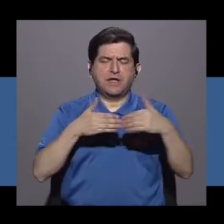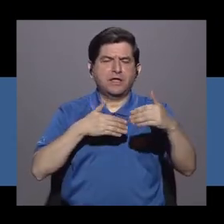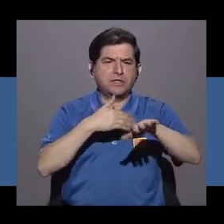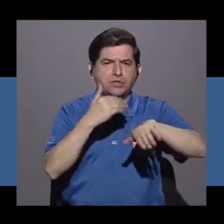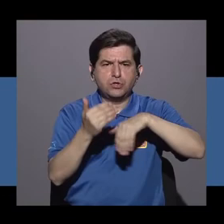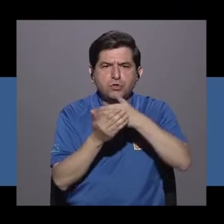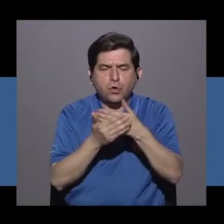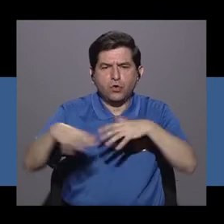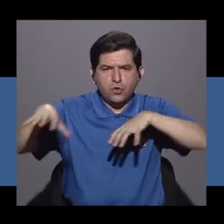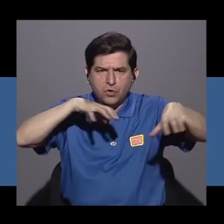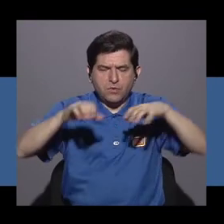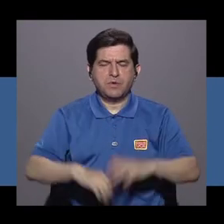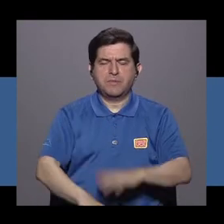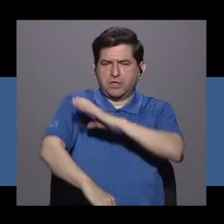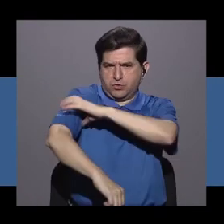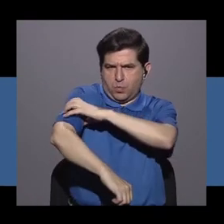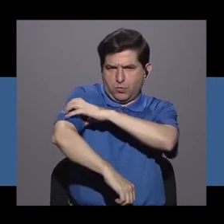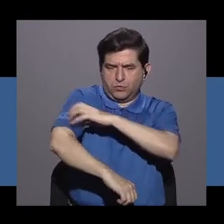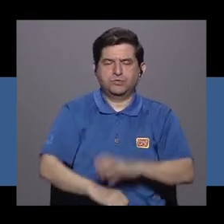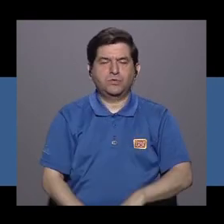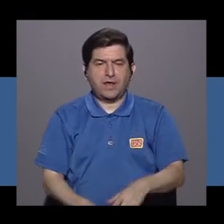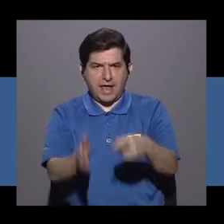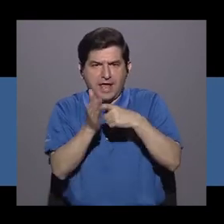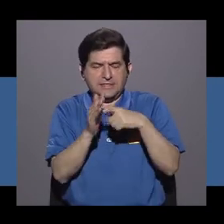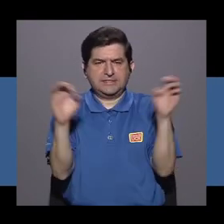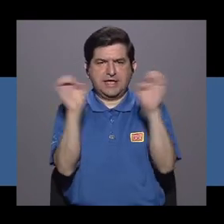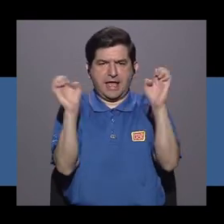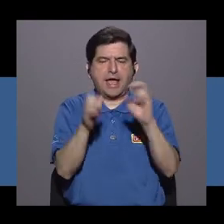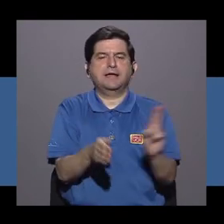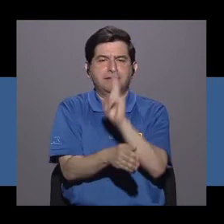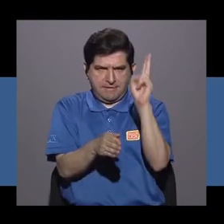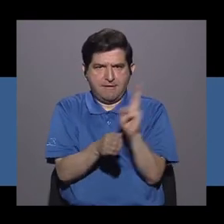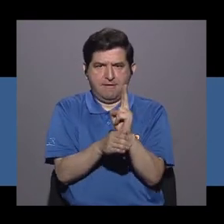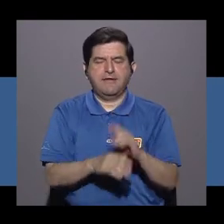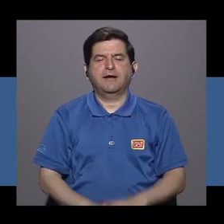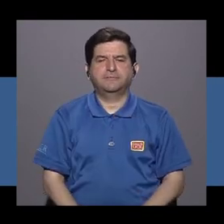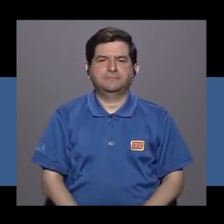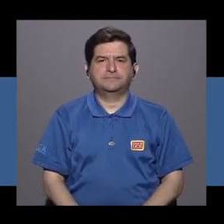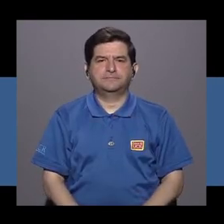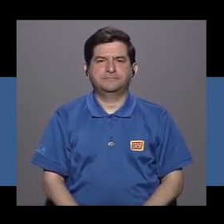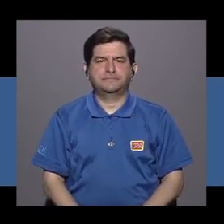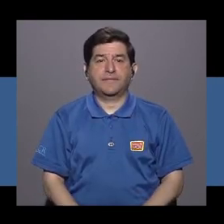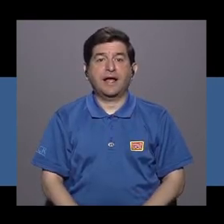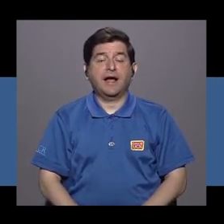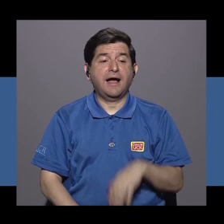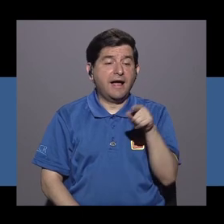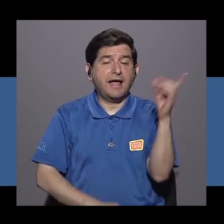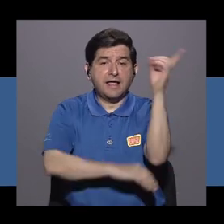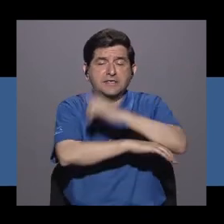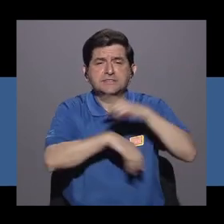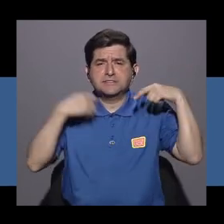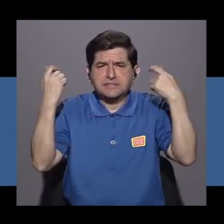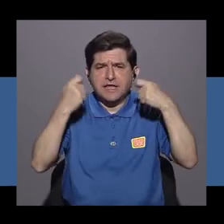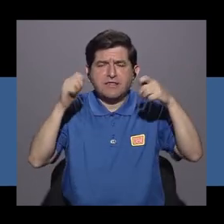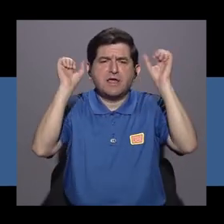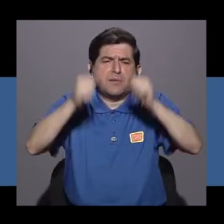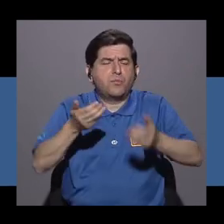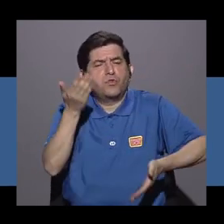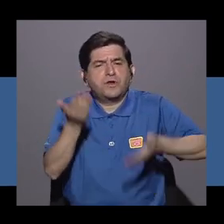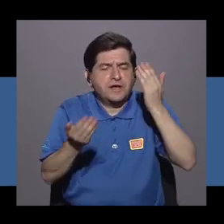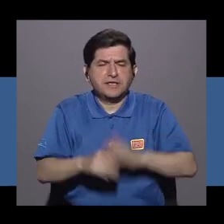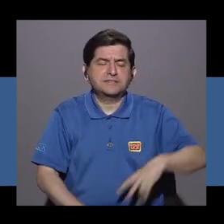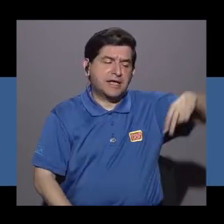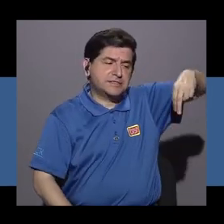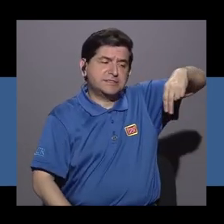cualquier movimiento corporal producido por los músculos donde se exija un gasto de energía. Entonces, para celebrar estos días, podría ser